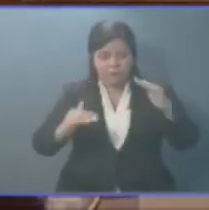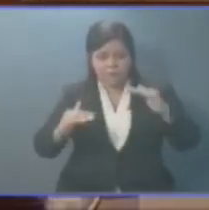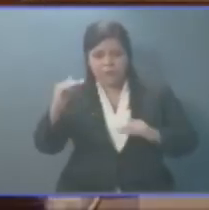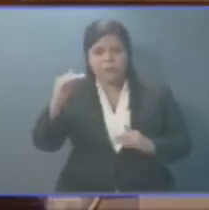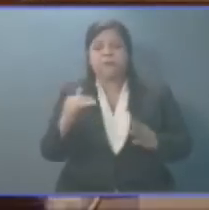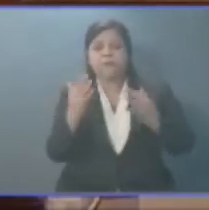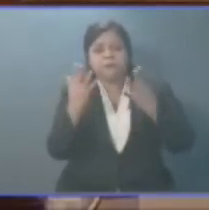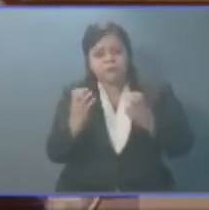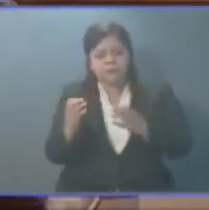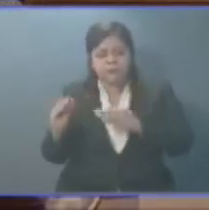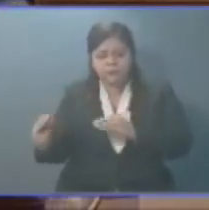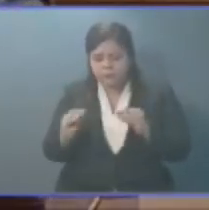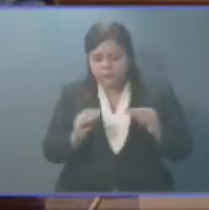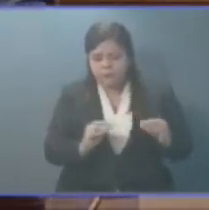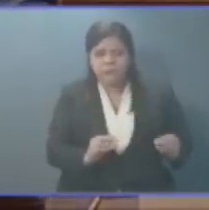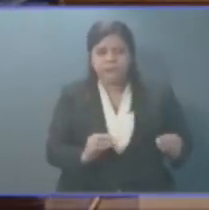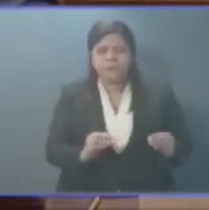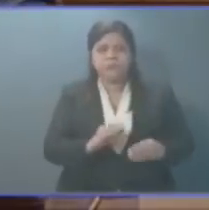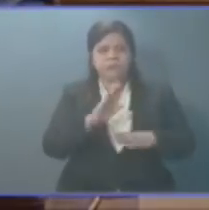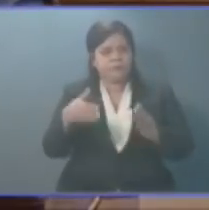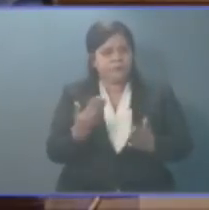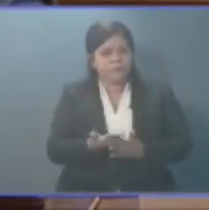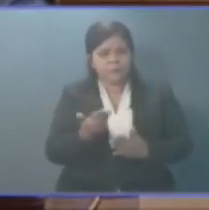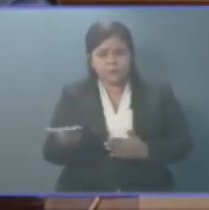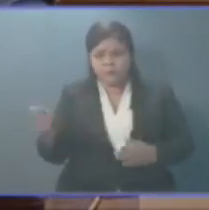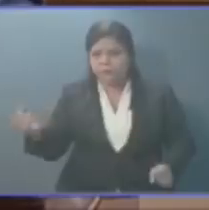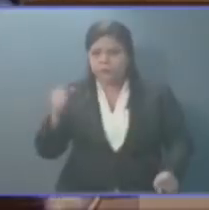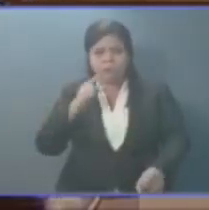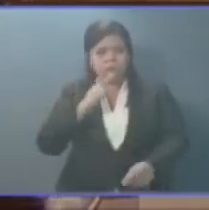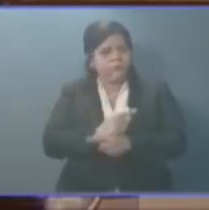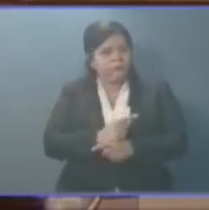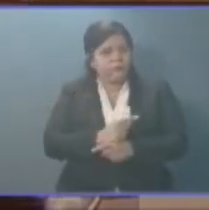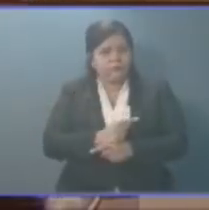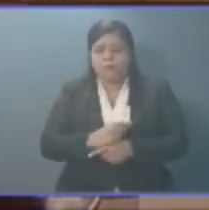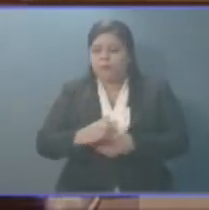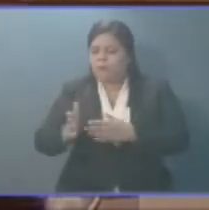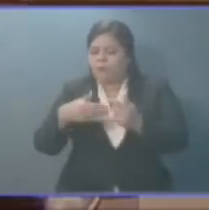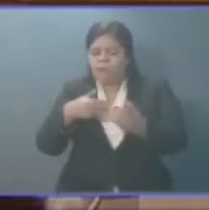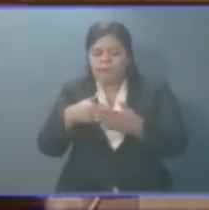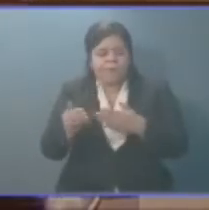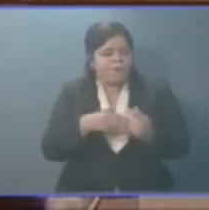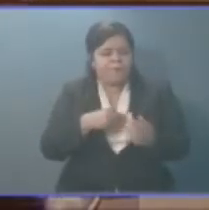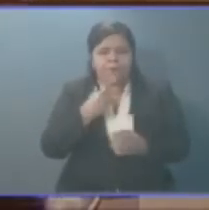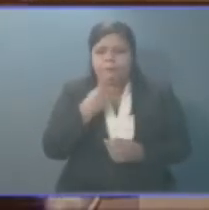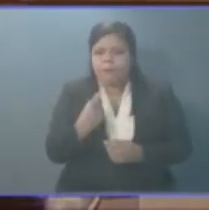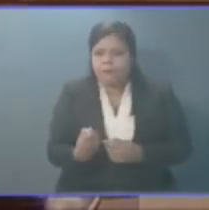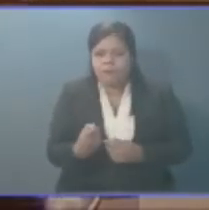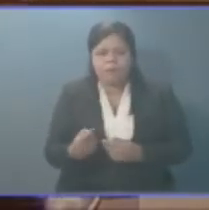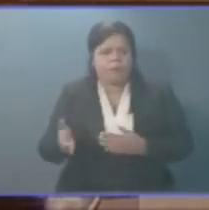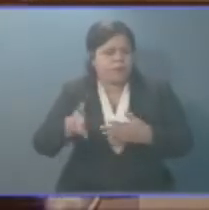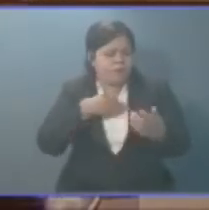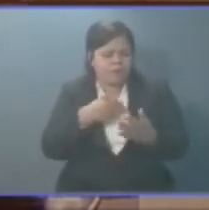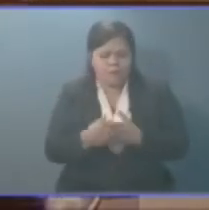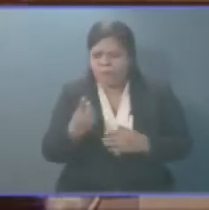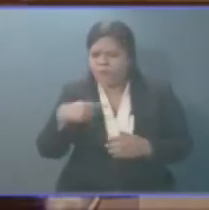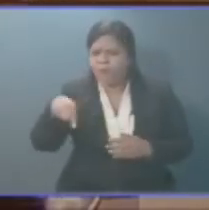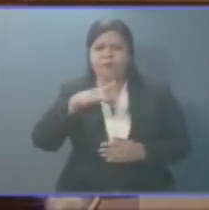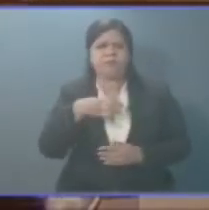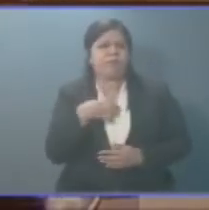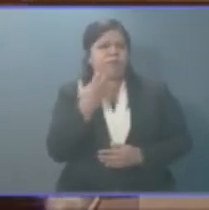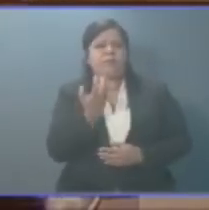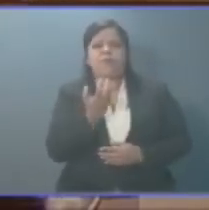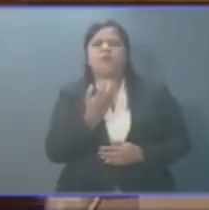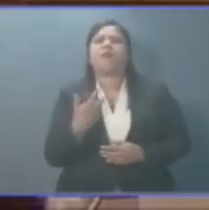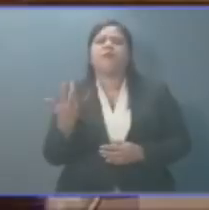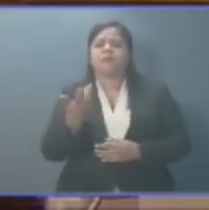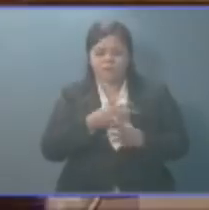para aplicar lo que es justo, lo que es correcto y lo que es legal, sin importar de quién se trate y no importa que se molesten. Pero hemos